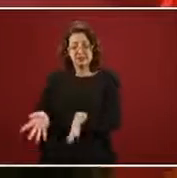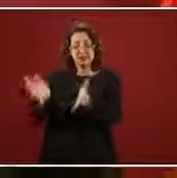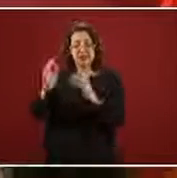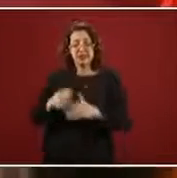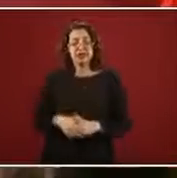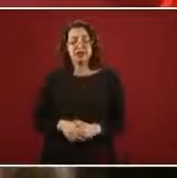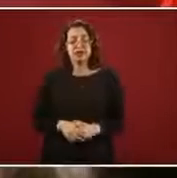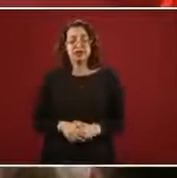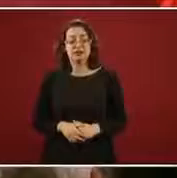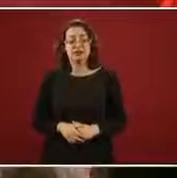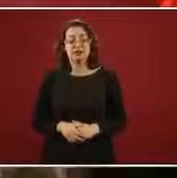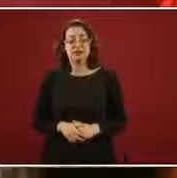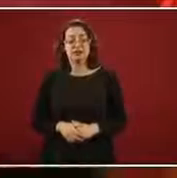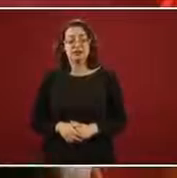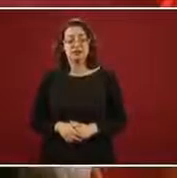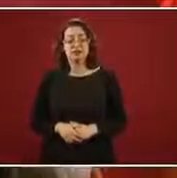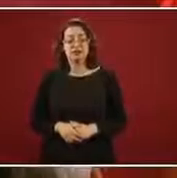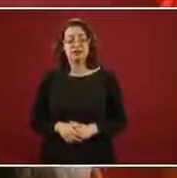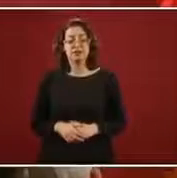se